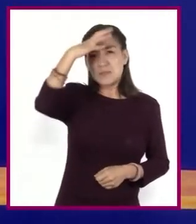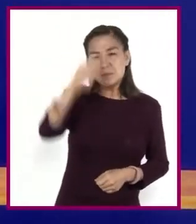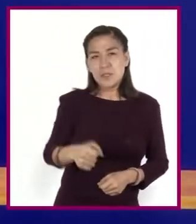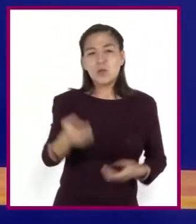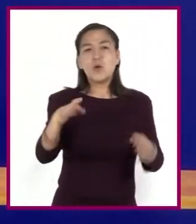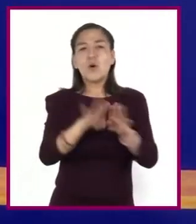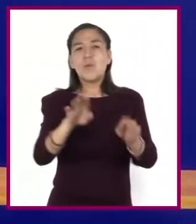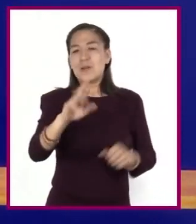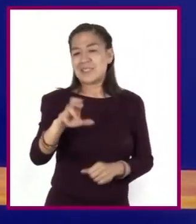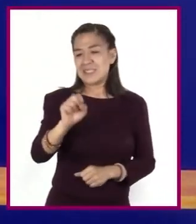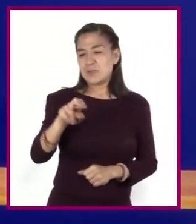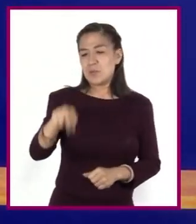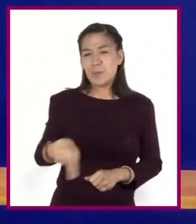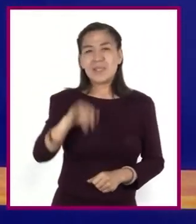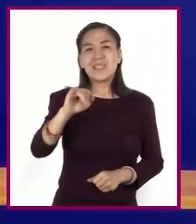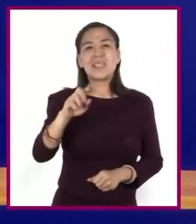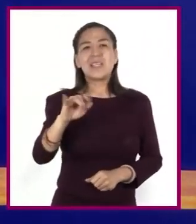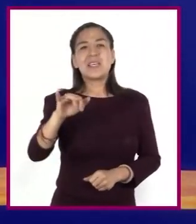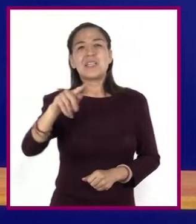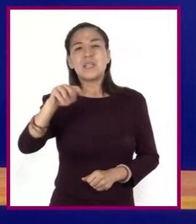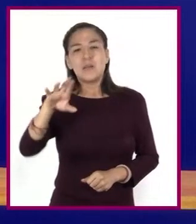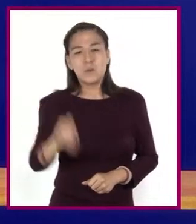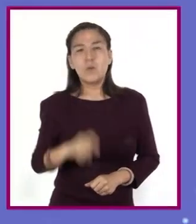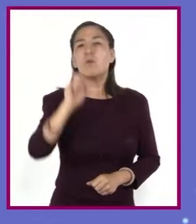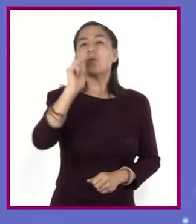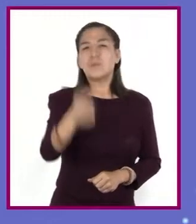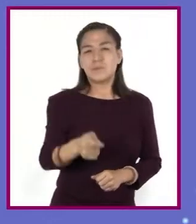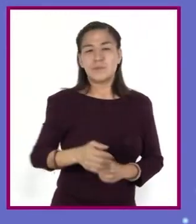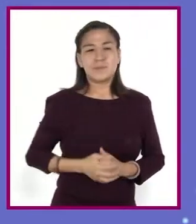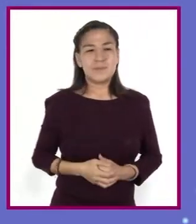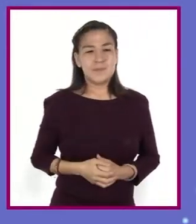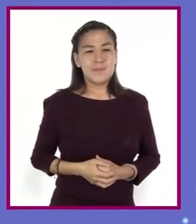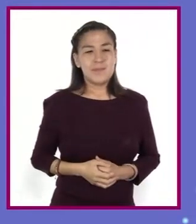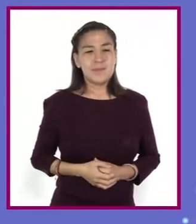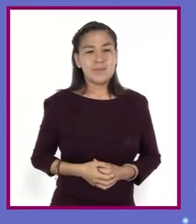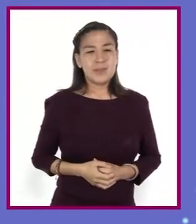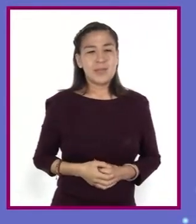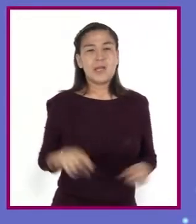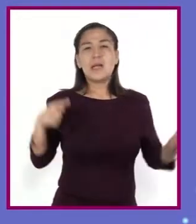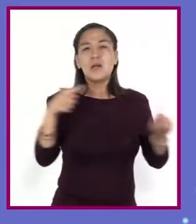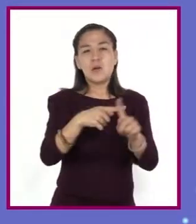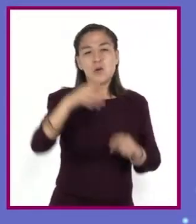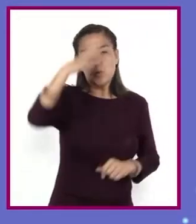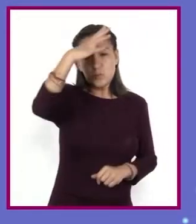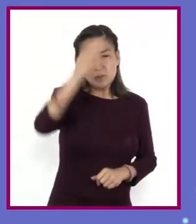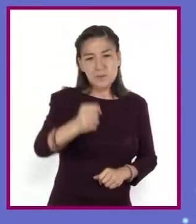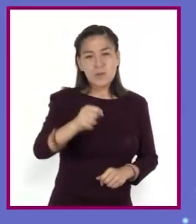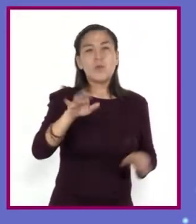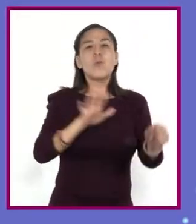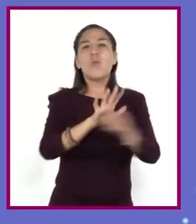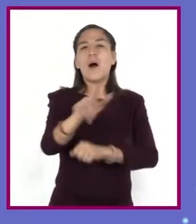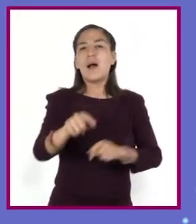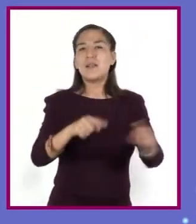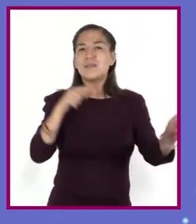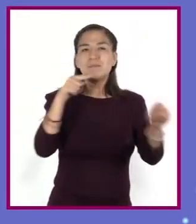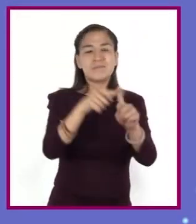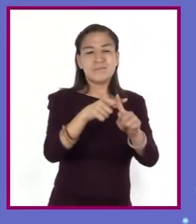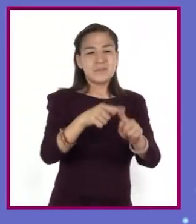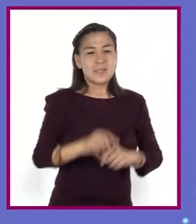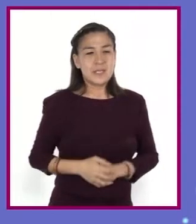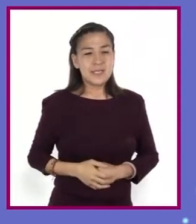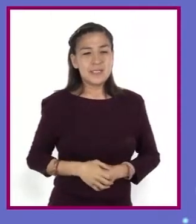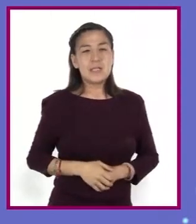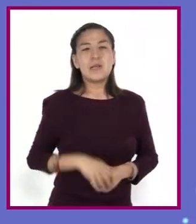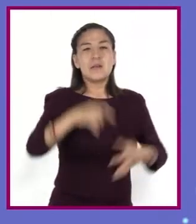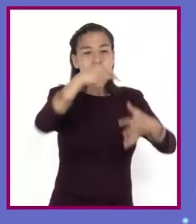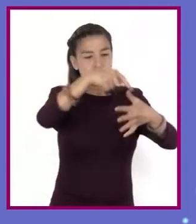un resumen indicativo o descriptivo son: define el concepto a tratar, señala sus